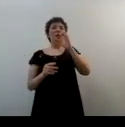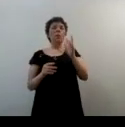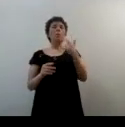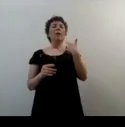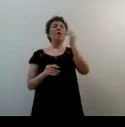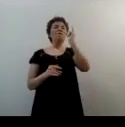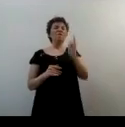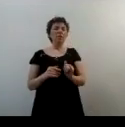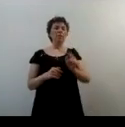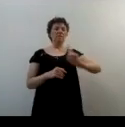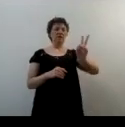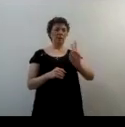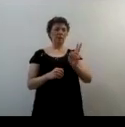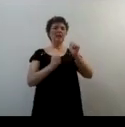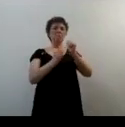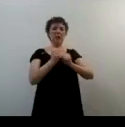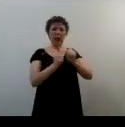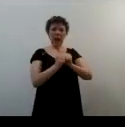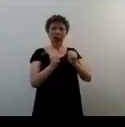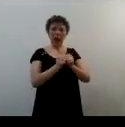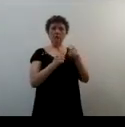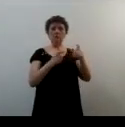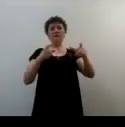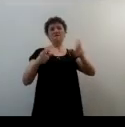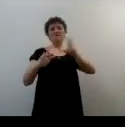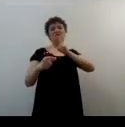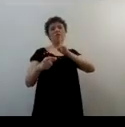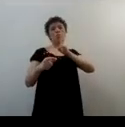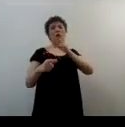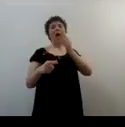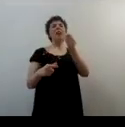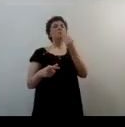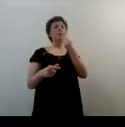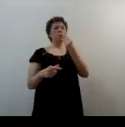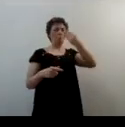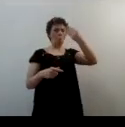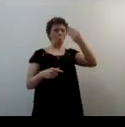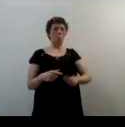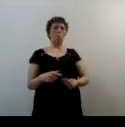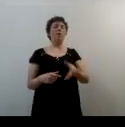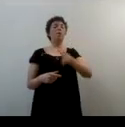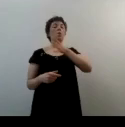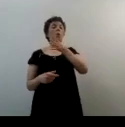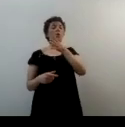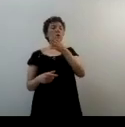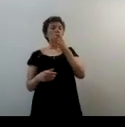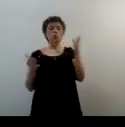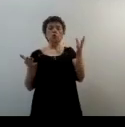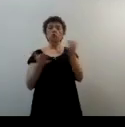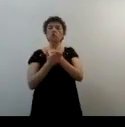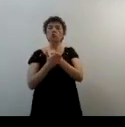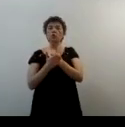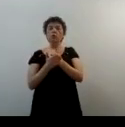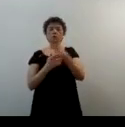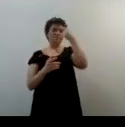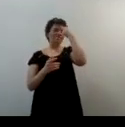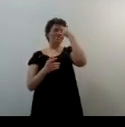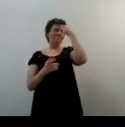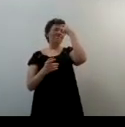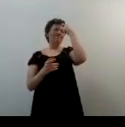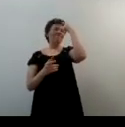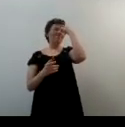minerales, antioxidantes, claro, es un alimento muy nutritivo. Por eso somos todos tan pesados con el consumo de